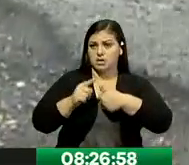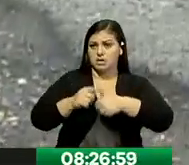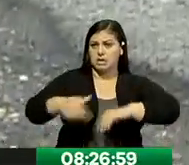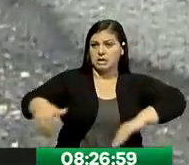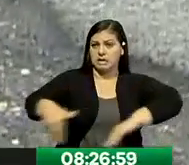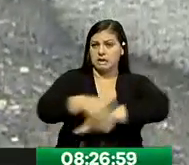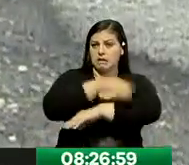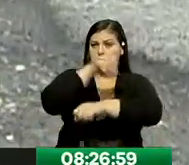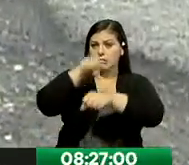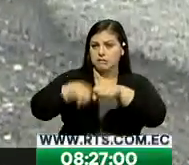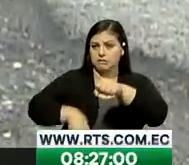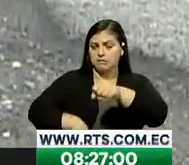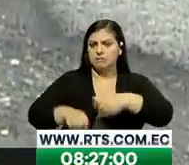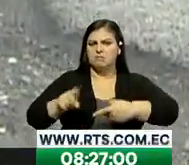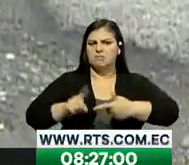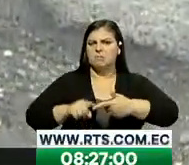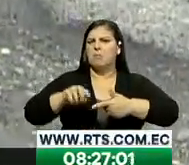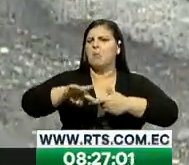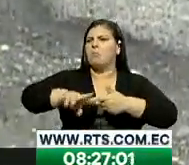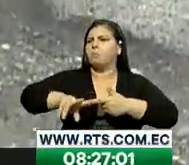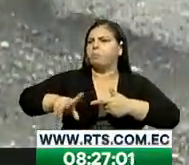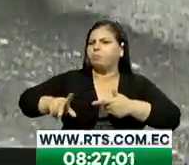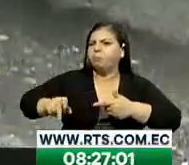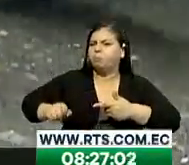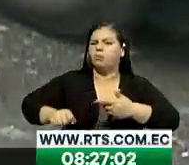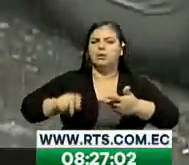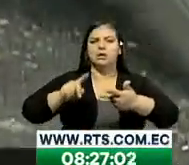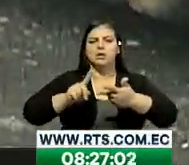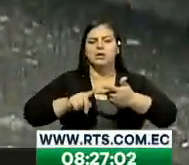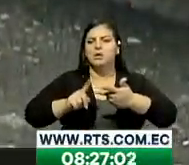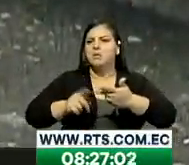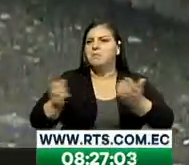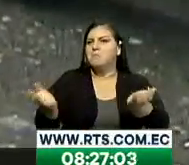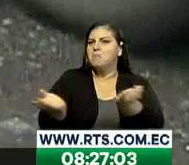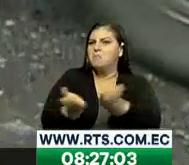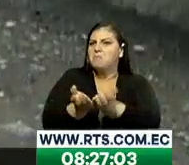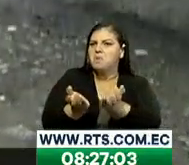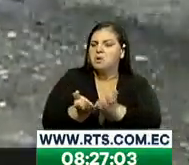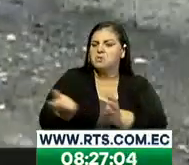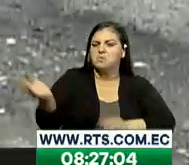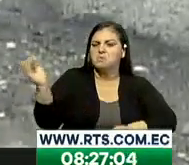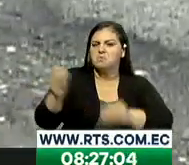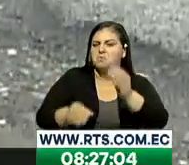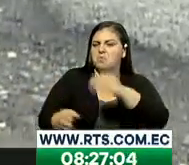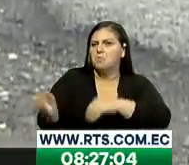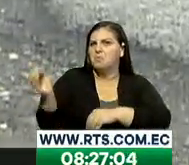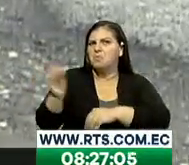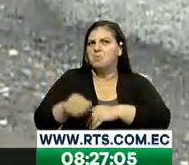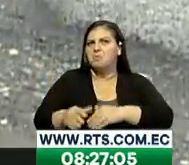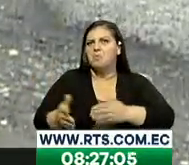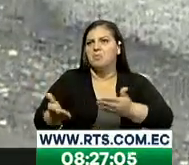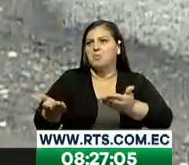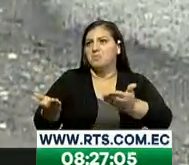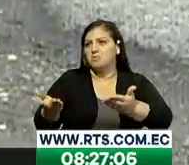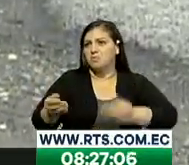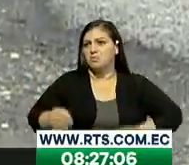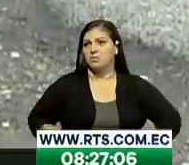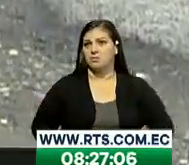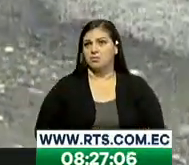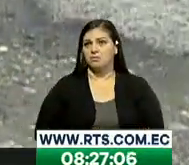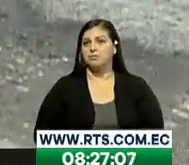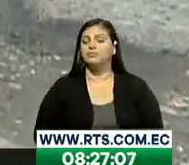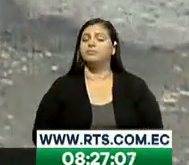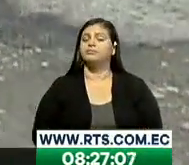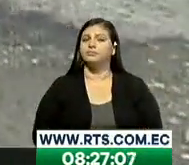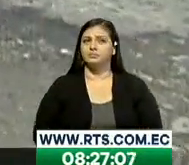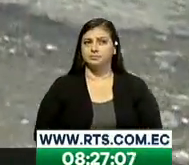terminadas. Estos vienen a botar basura todos los días. O sea, es un problema al diario, el polvo, el